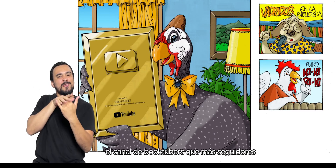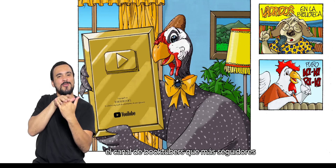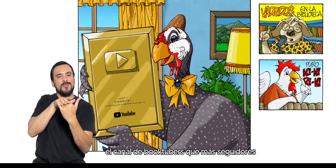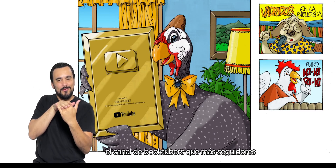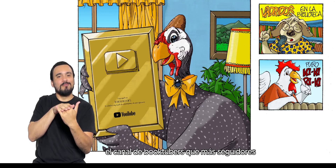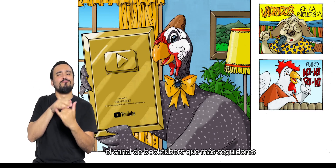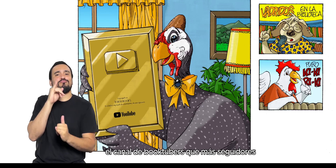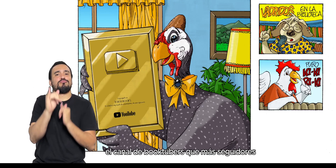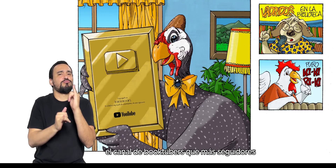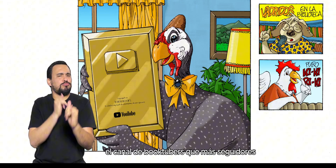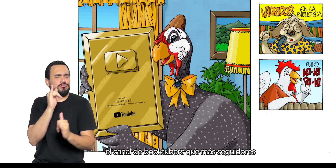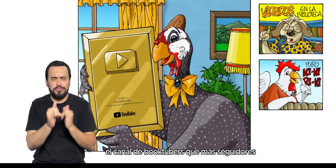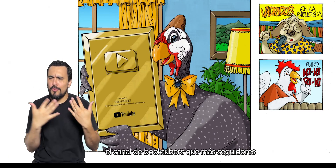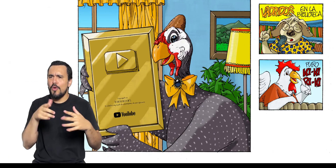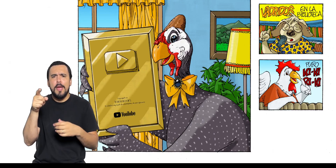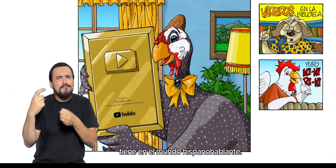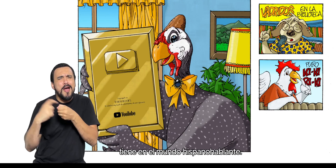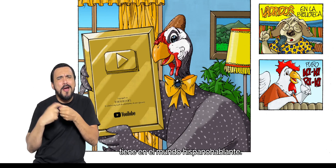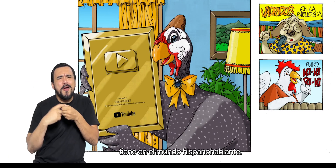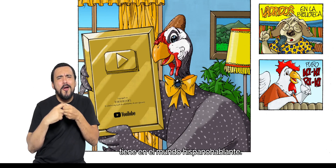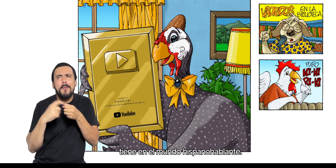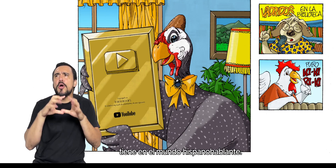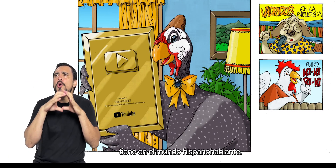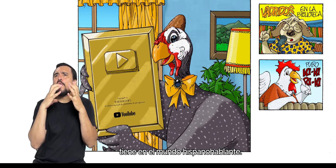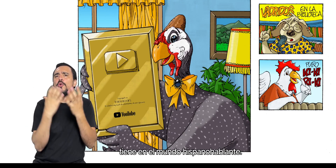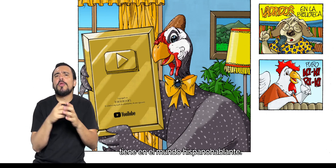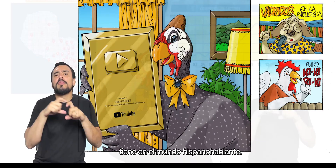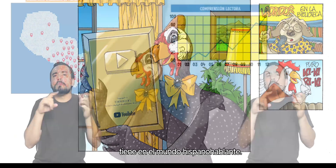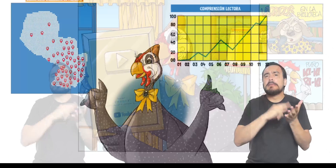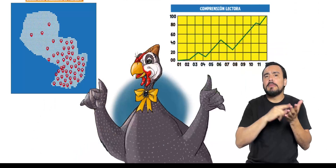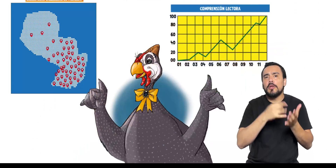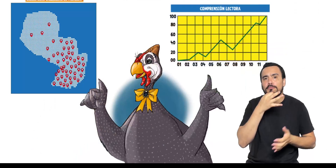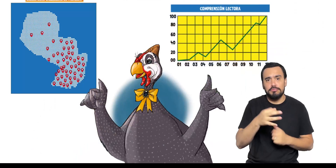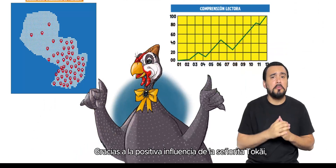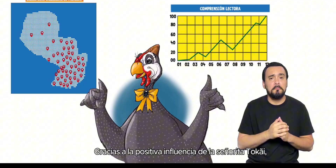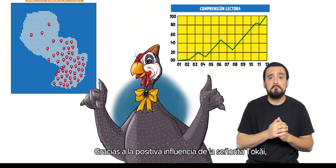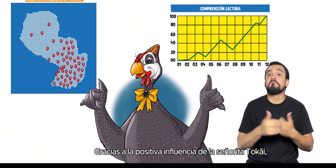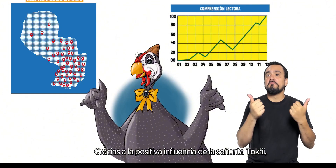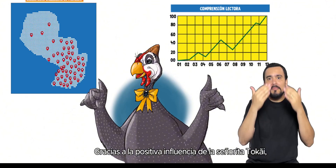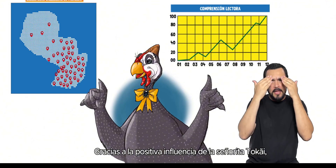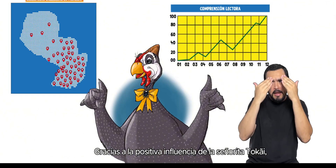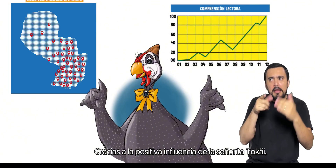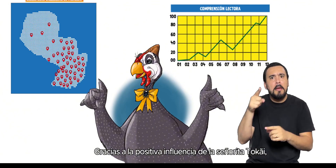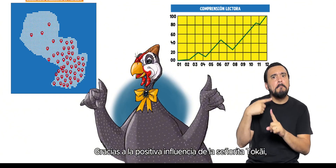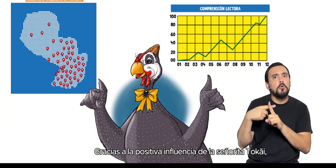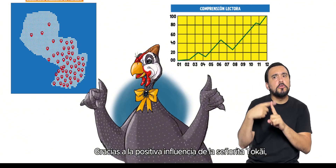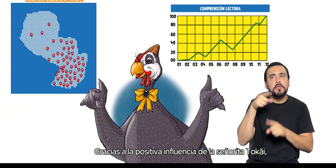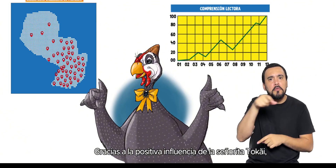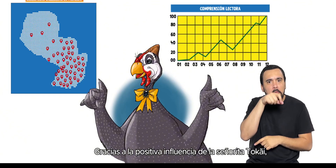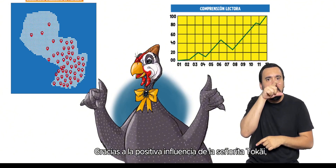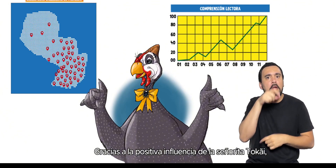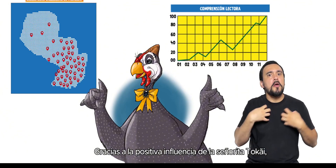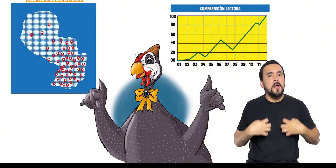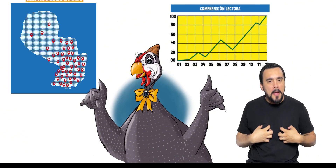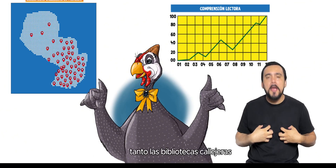de Booktubers que más seguidores tiene en el mundo hispanohablante. Gracias a la positiva influencia de la